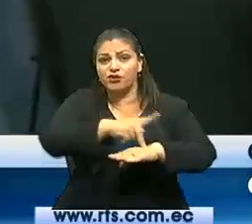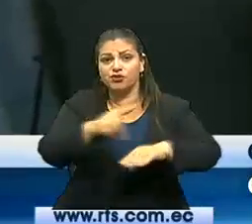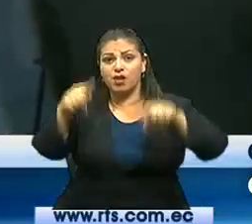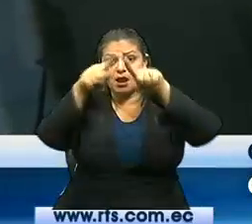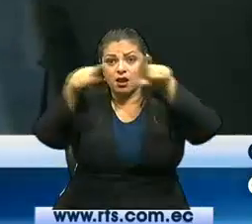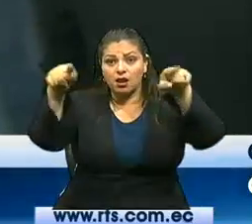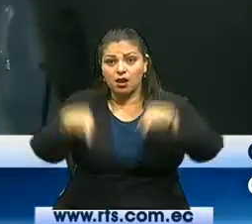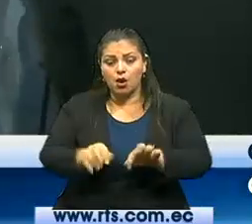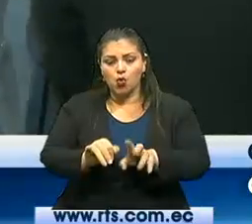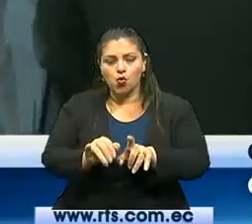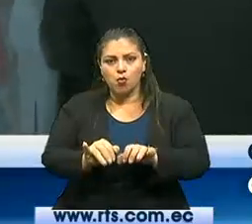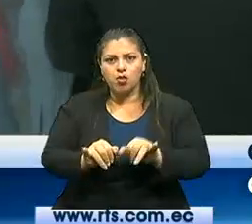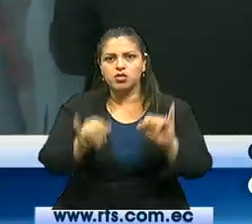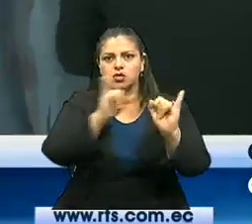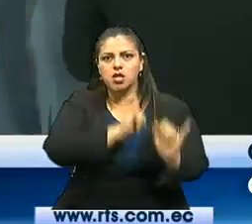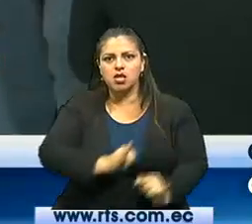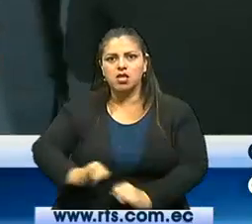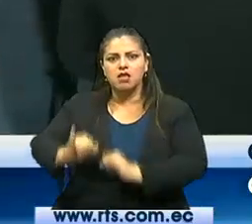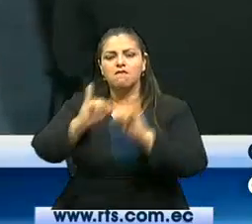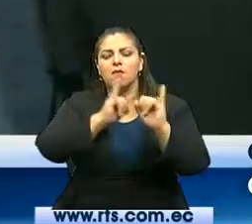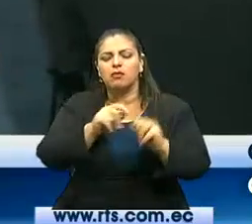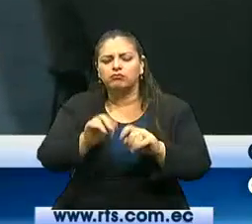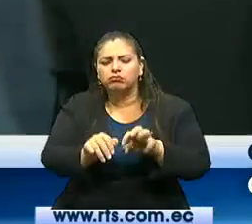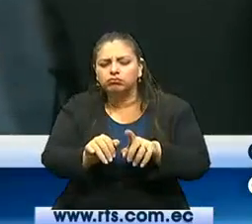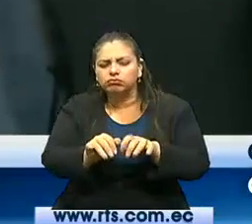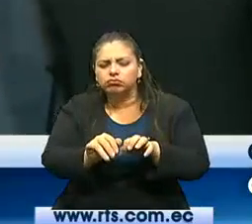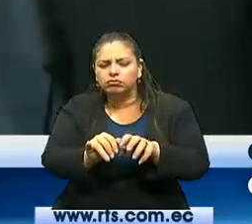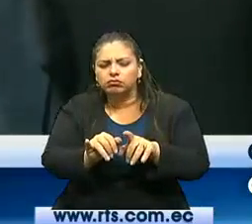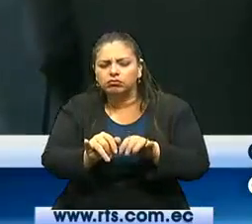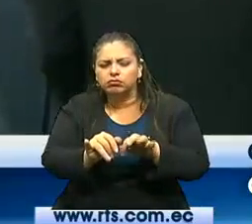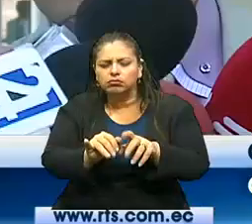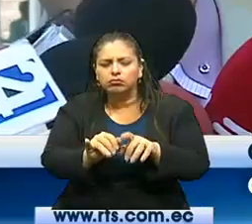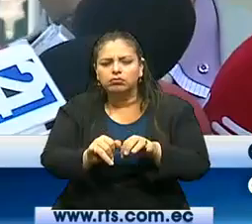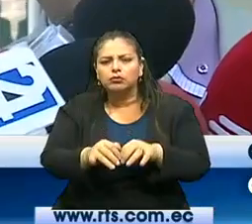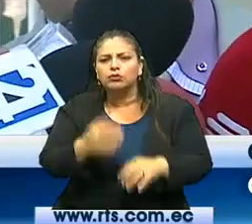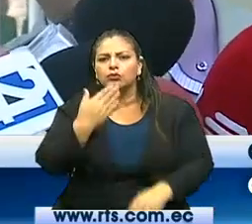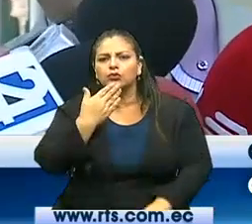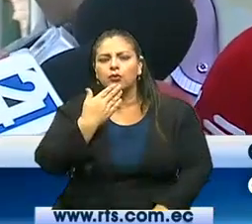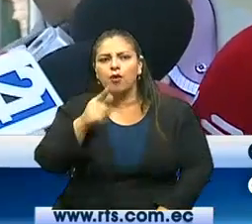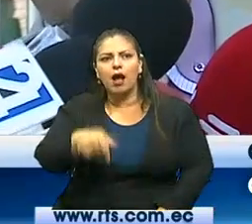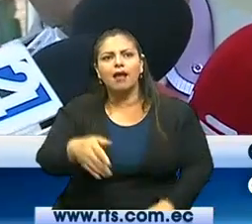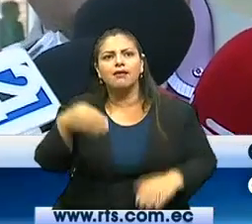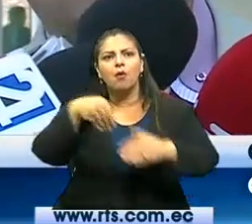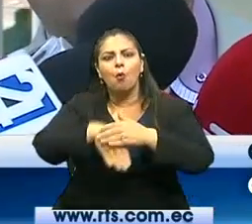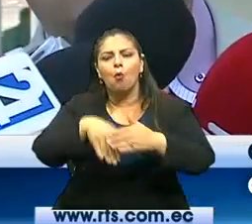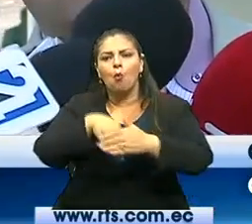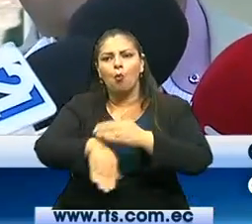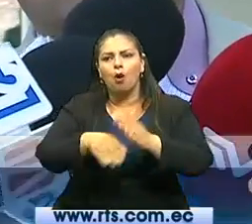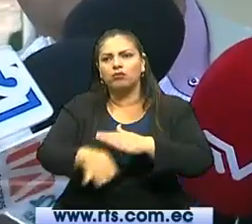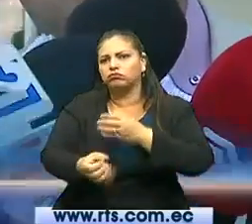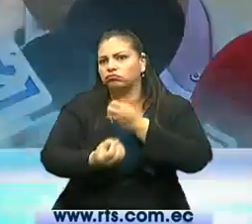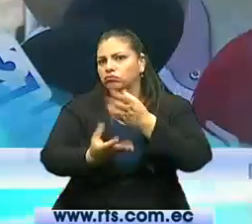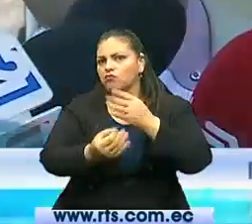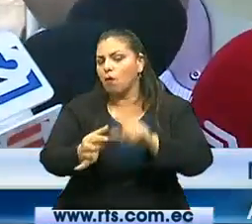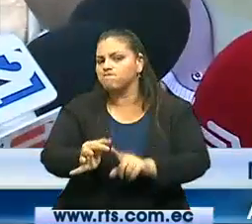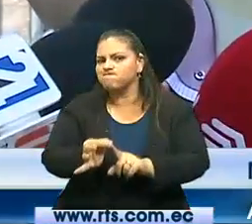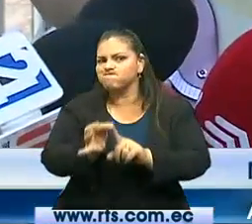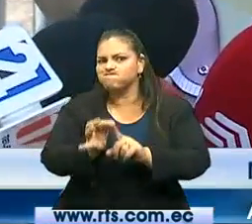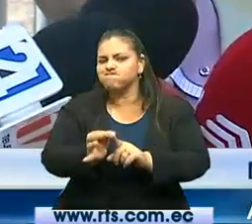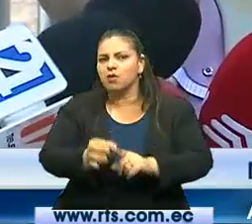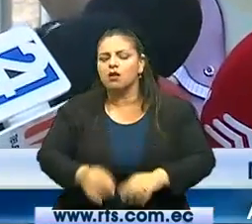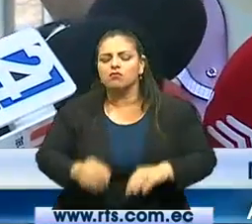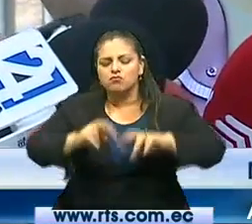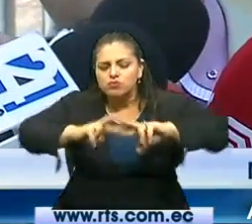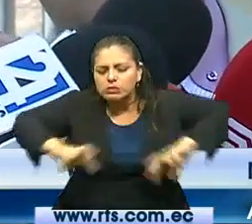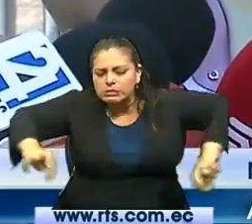cuyo contenido se sumaría a la indagación previa relacionada a este caso. Es parte de la cooperación con Brasil, que es lo que han entregado.